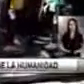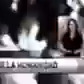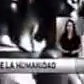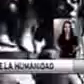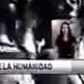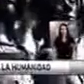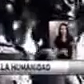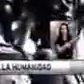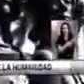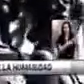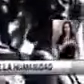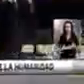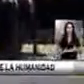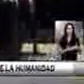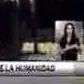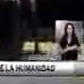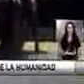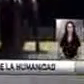Estados Unidos.